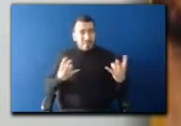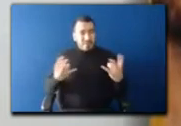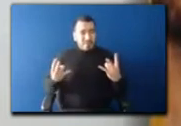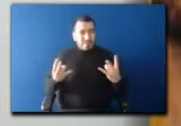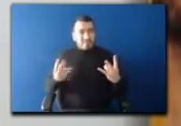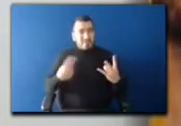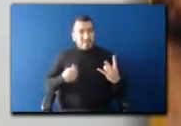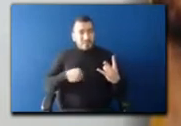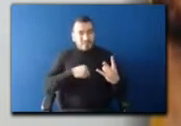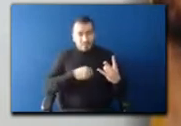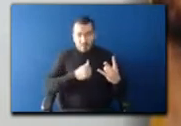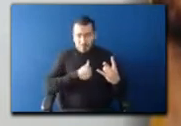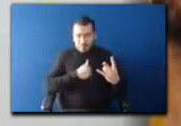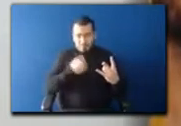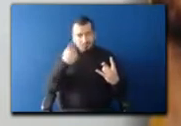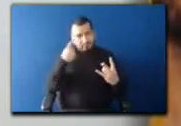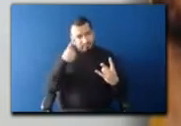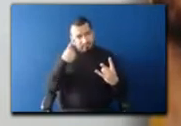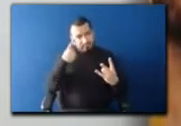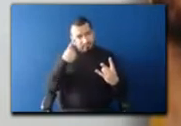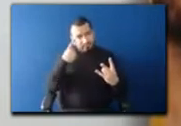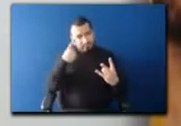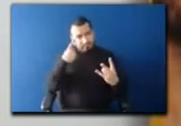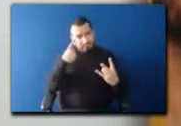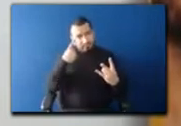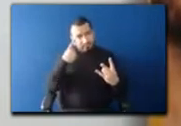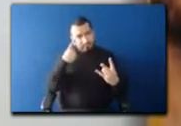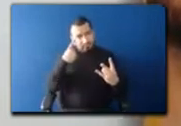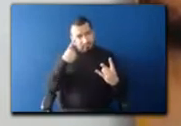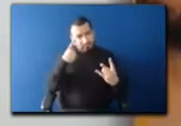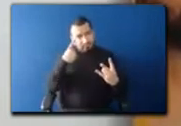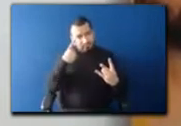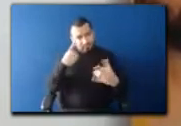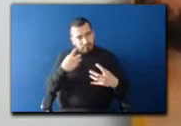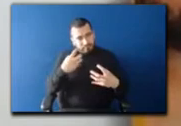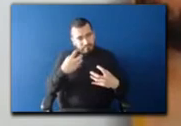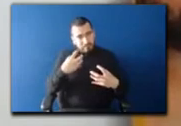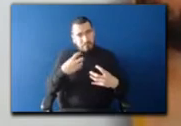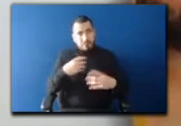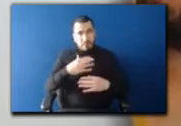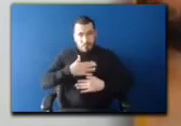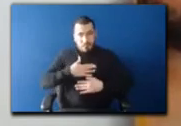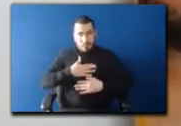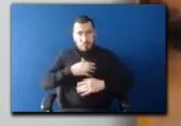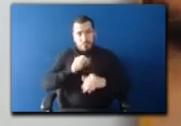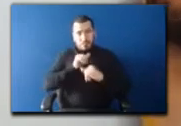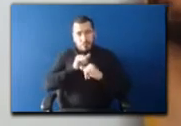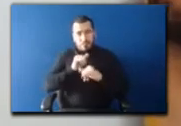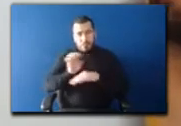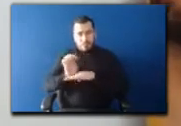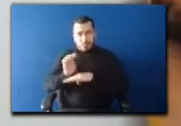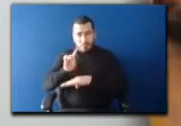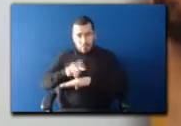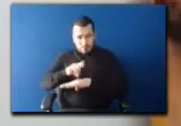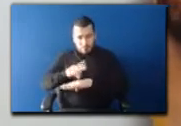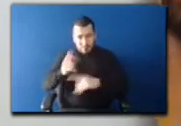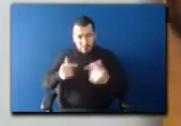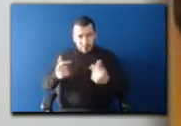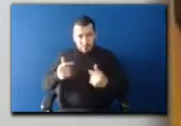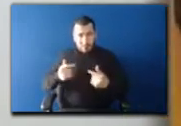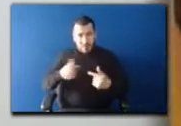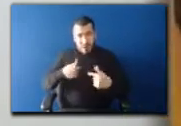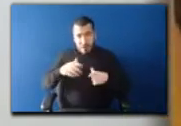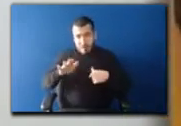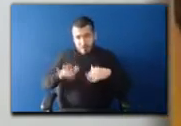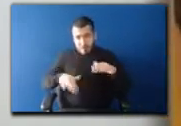como con la impotencia, porque yo comparto. A mí también, siendo superintendente, les digo honestamente y sin serlo, hay momentos en los